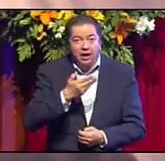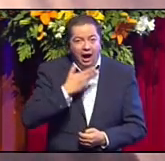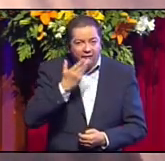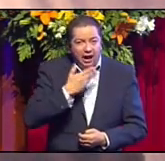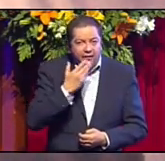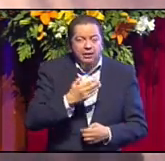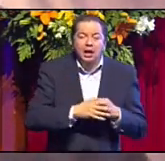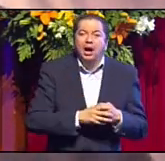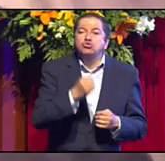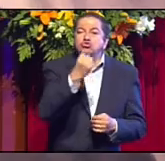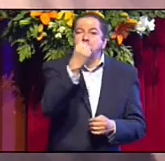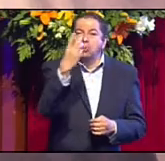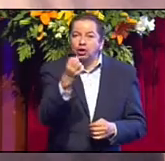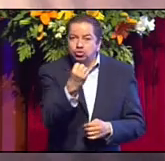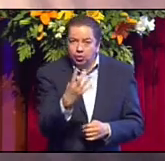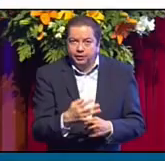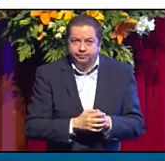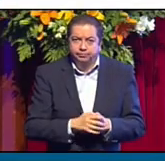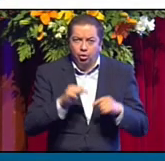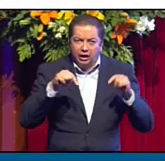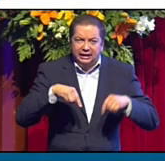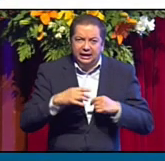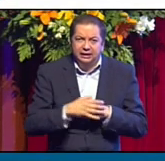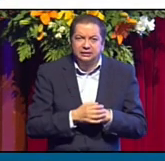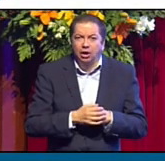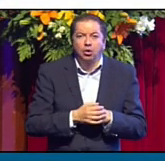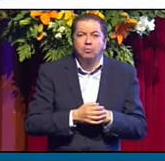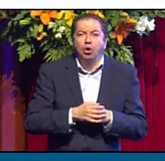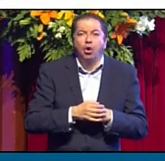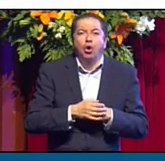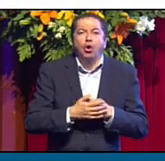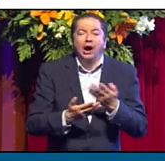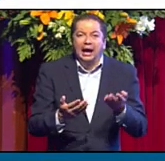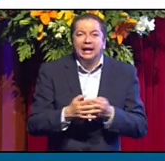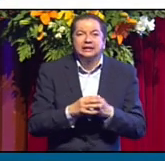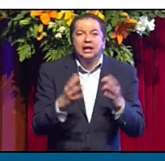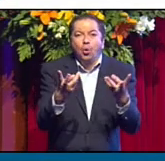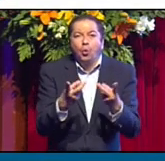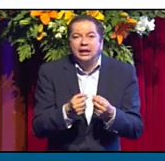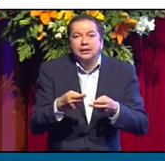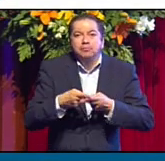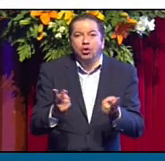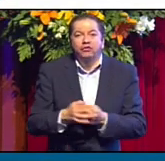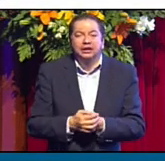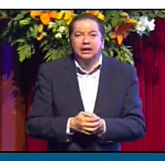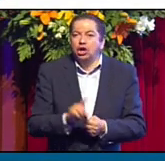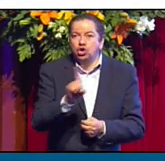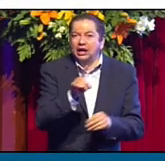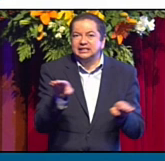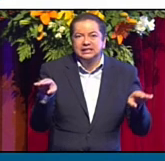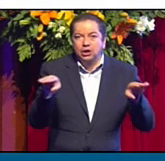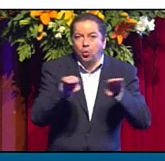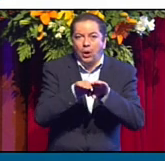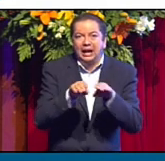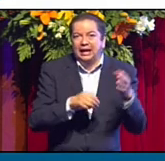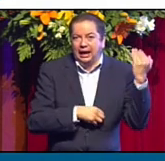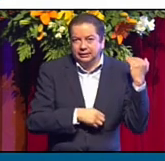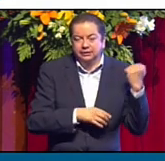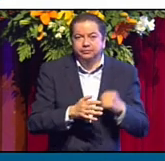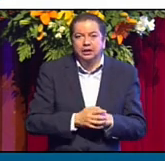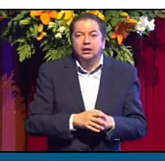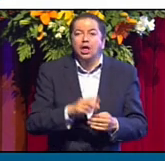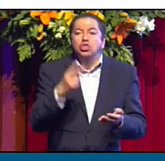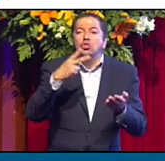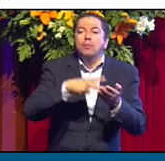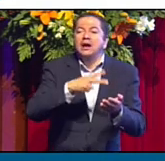de algunos números porque esta cuenta pública no es igual que cualquier cuenta pública. Y la razón es clave. El año 2022,